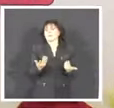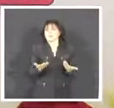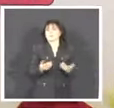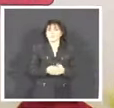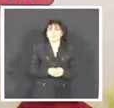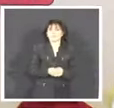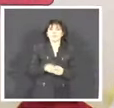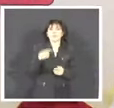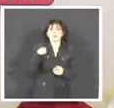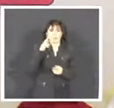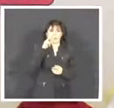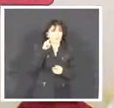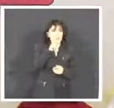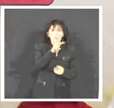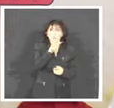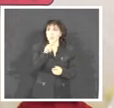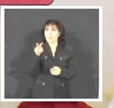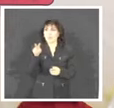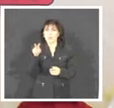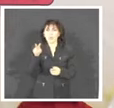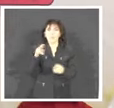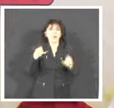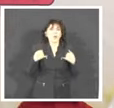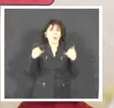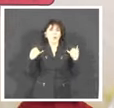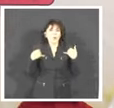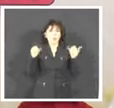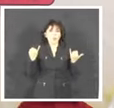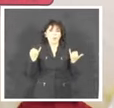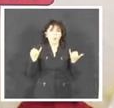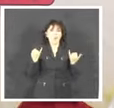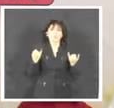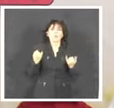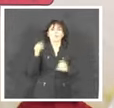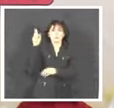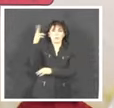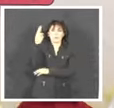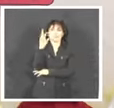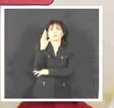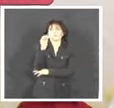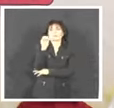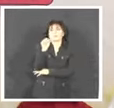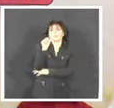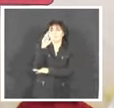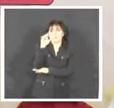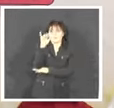estoy viendo jóvenes de la Universidad Rosario Castellanos.